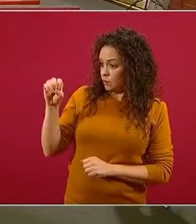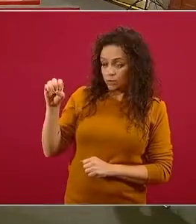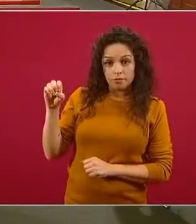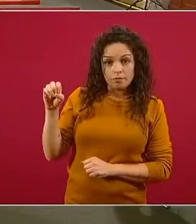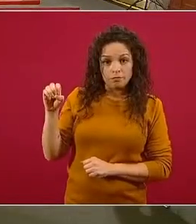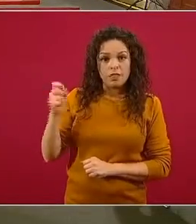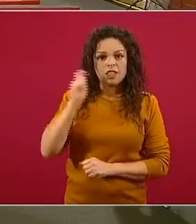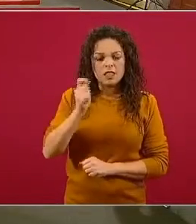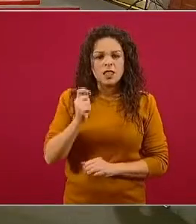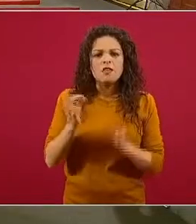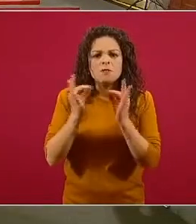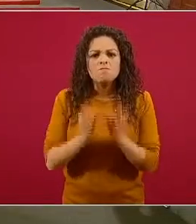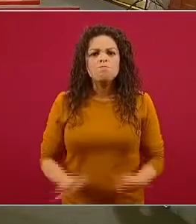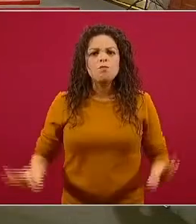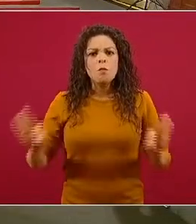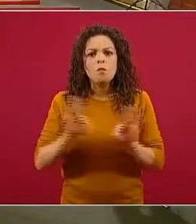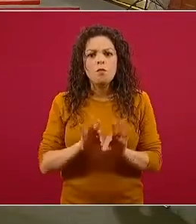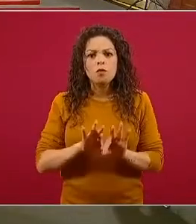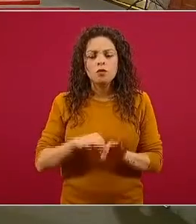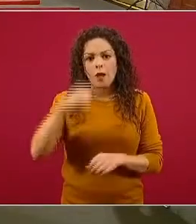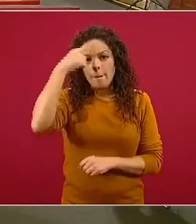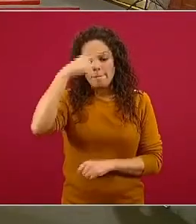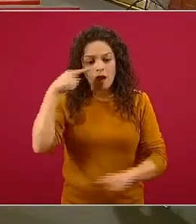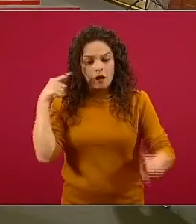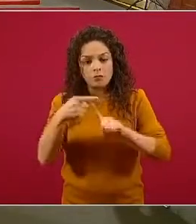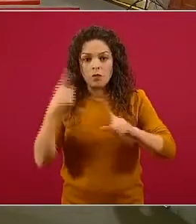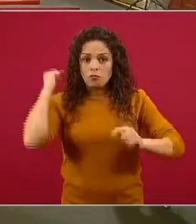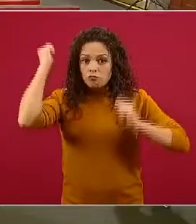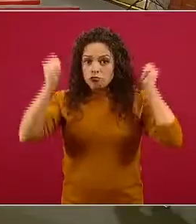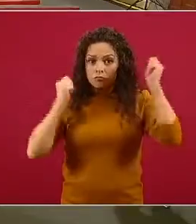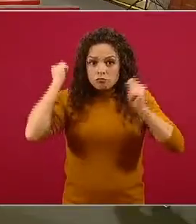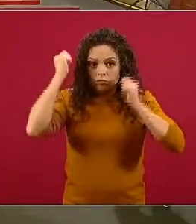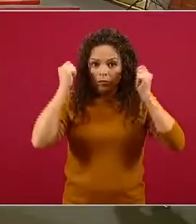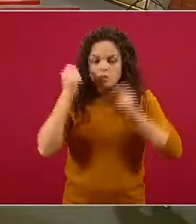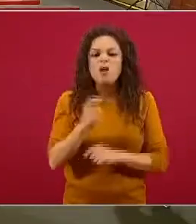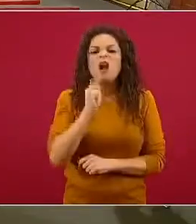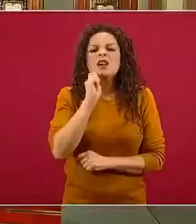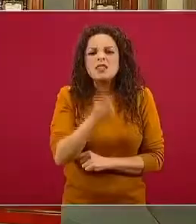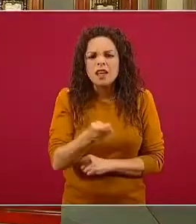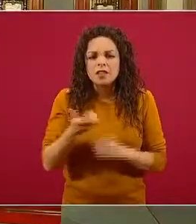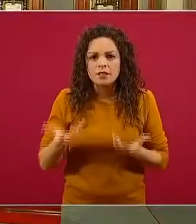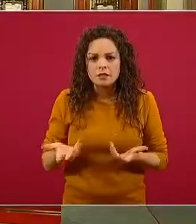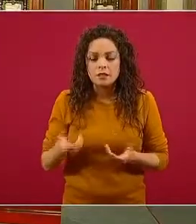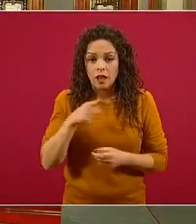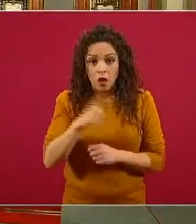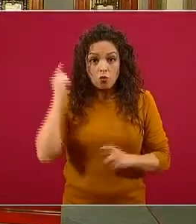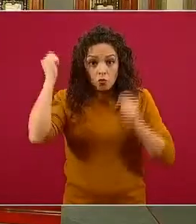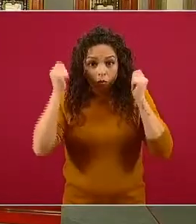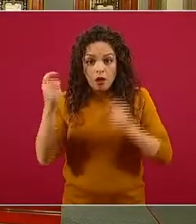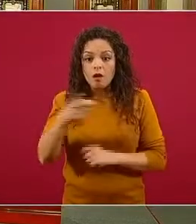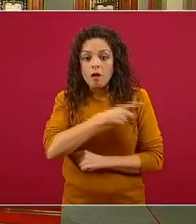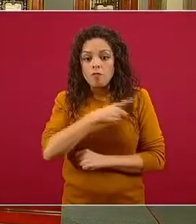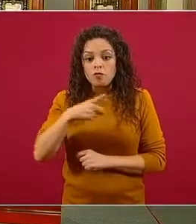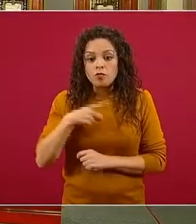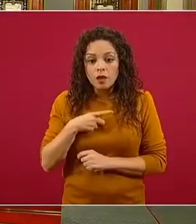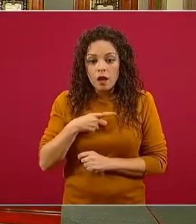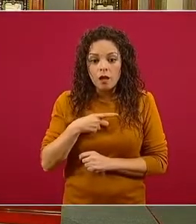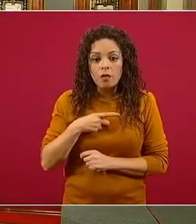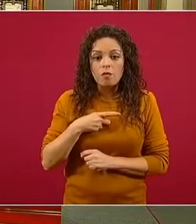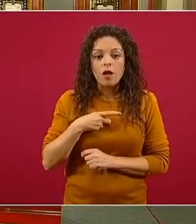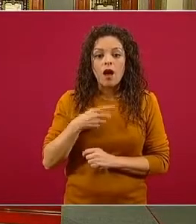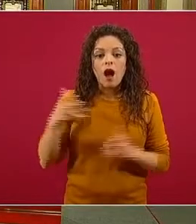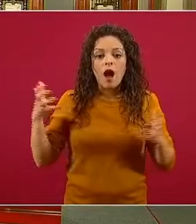parte fundamental de la política turística está en hacer del turismo una herramienta de reconciliación